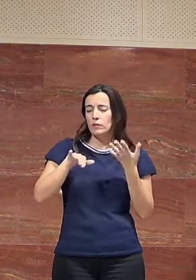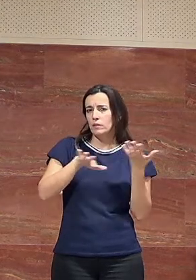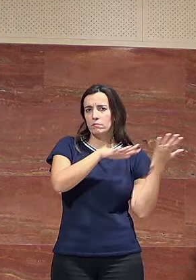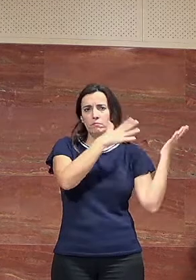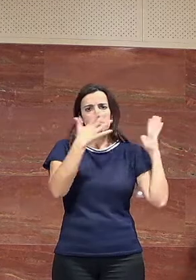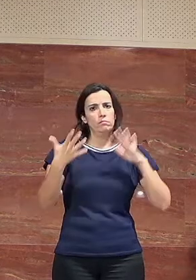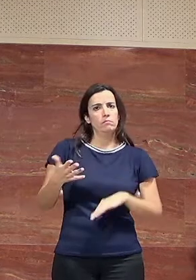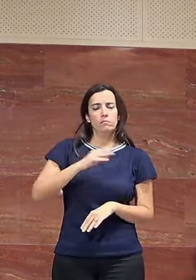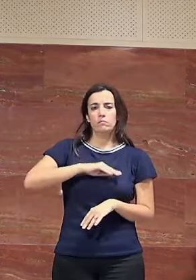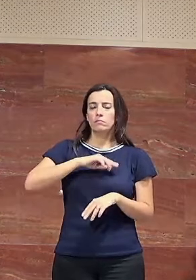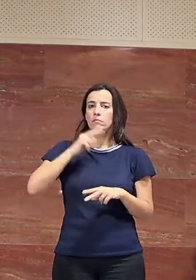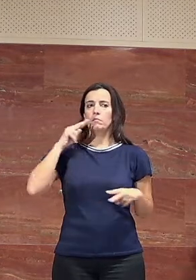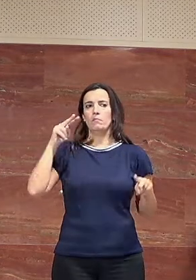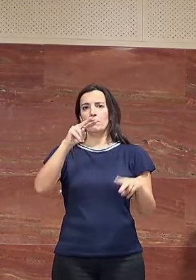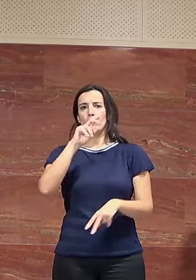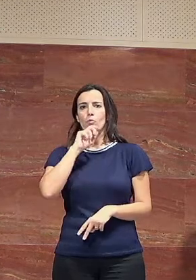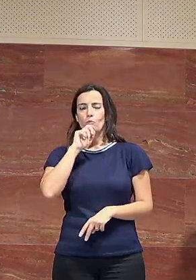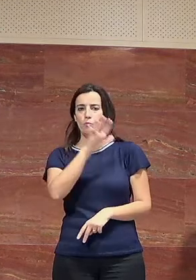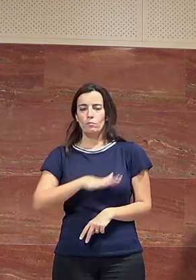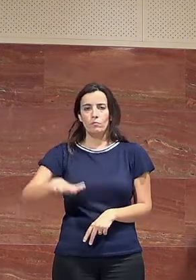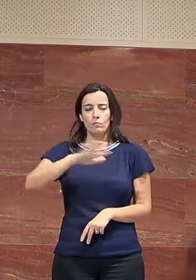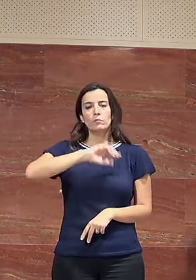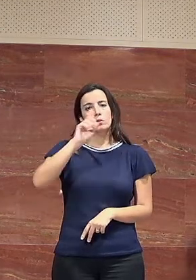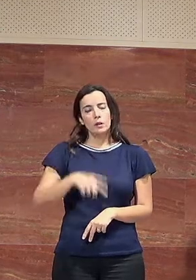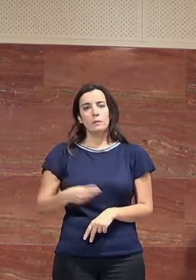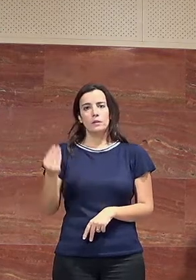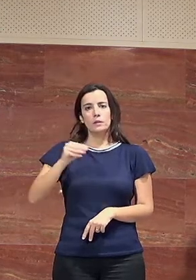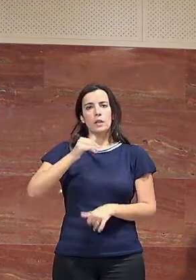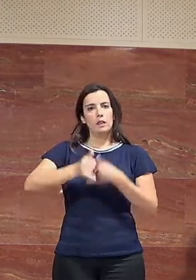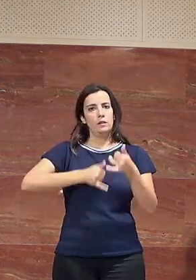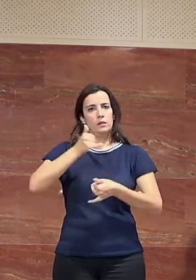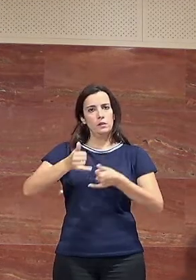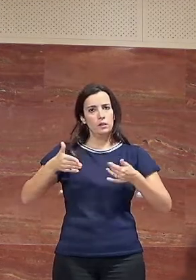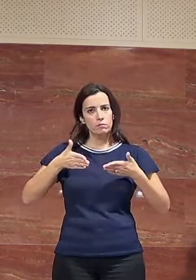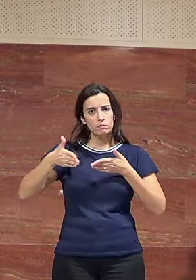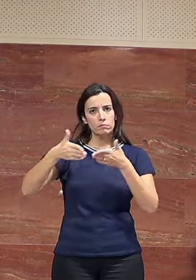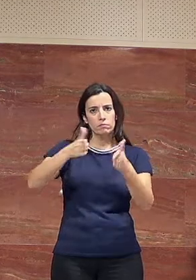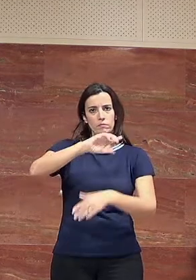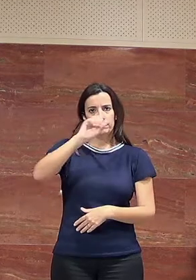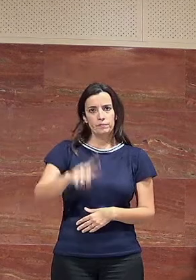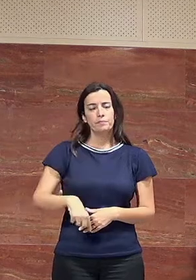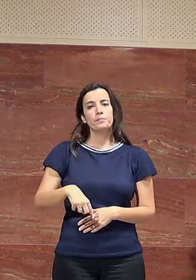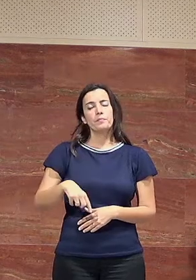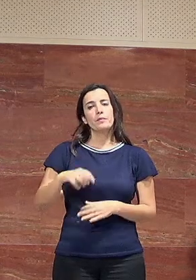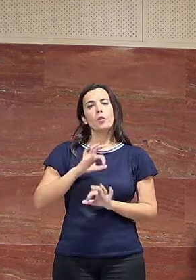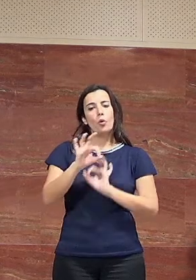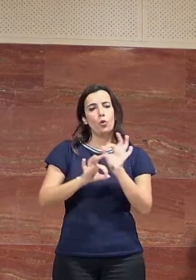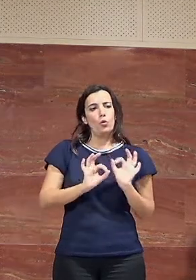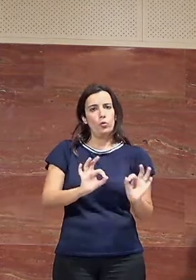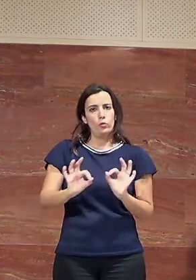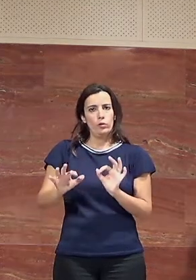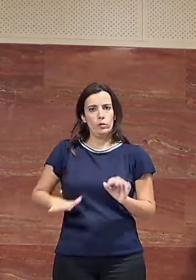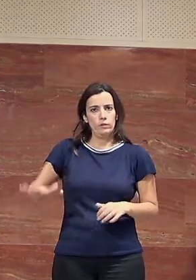radicalmente la percepción del espacio. Al mismo tiempo se han incorporado vías ciclistas en forma de ciclocarriles y se ha ordenado el espacio alrededor.